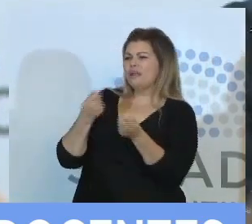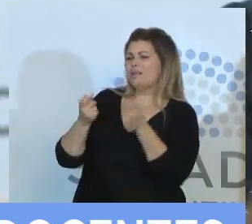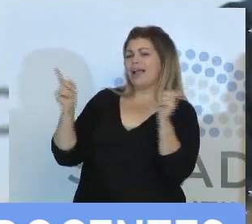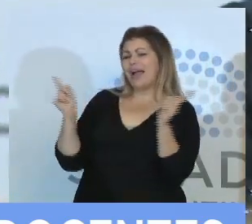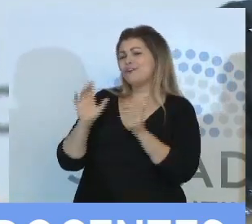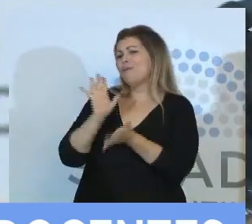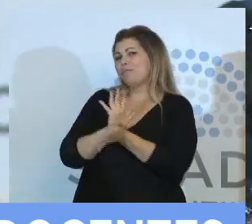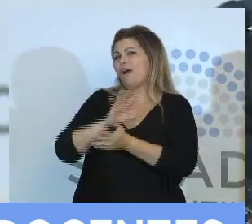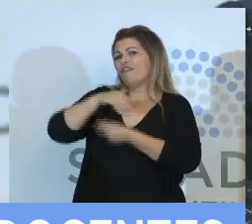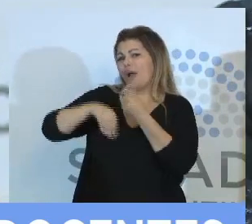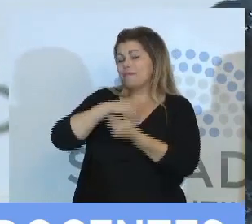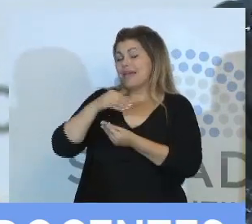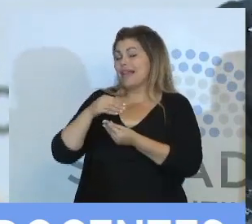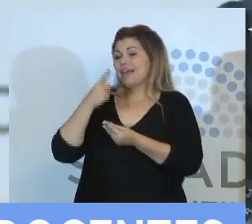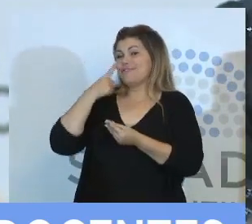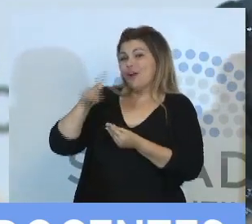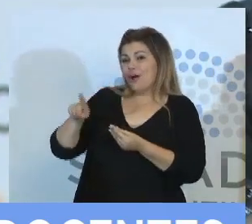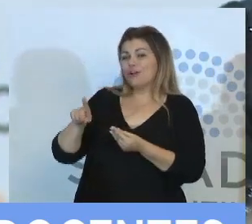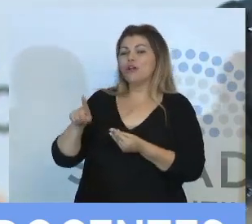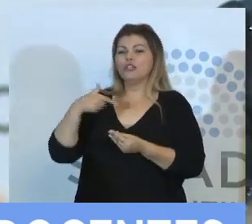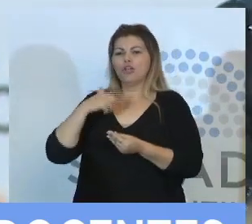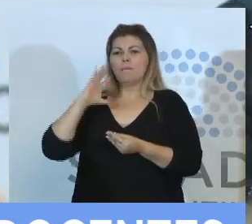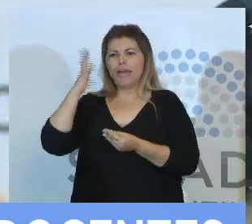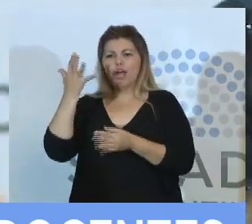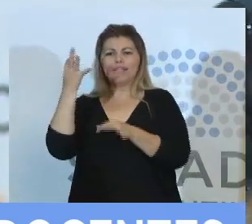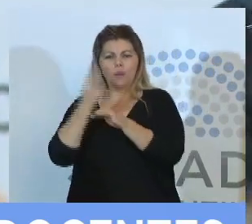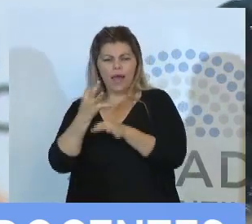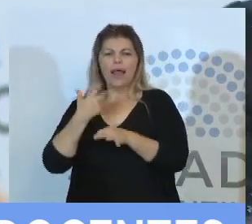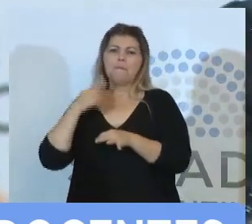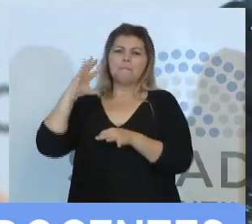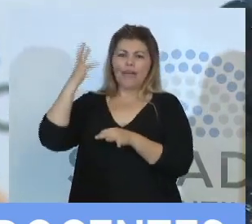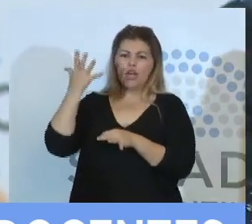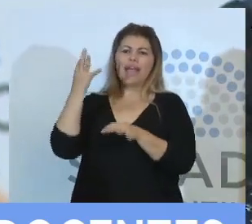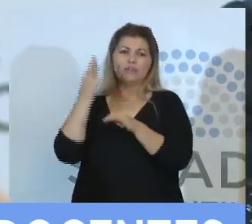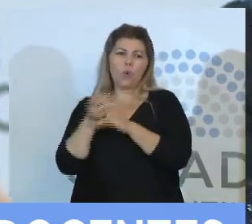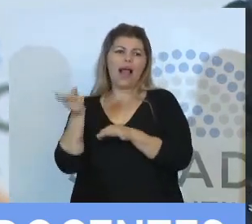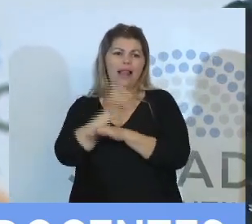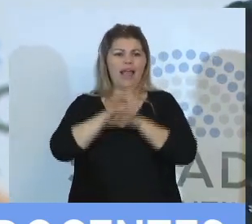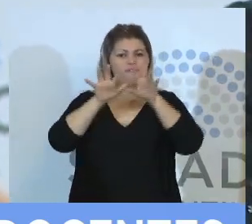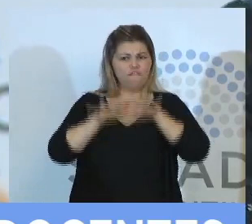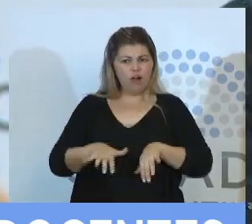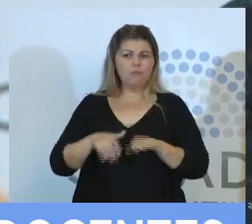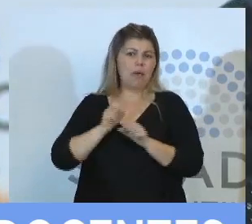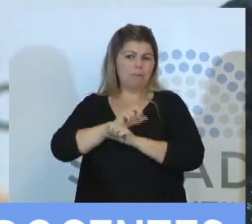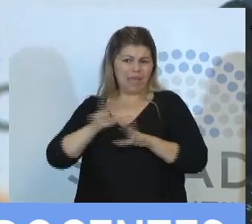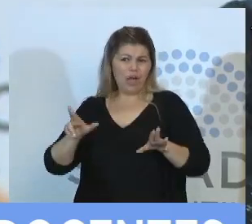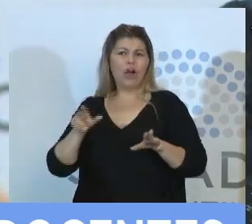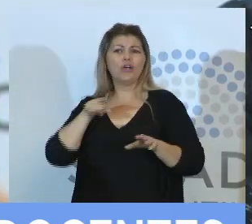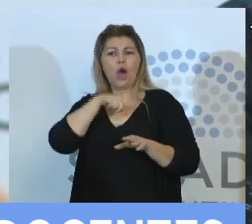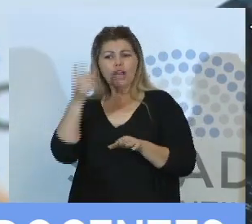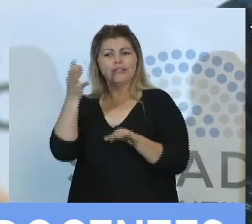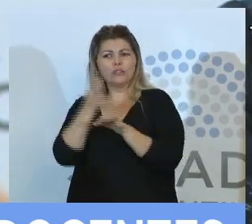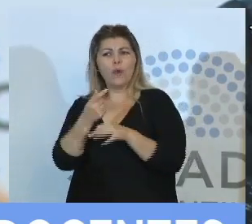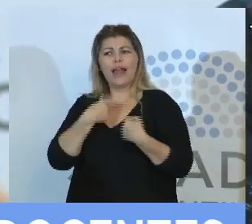desconocía. Me enojé con las maestras que hicieron el informe, me enojé con el colegio que hizo ese informe y más aún con el que no le dio la oportunidad ni siquiera de